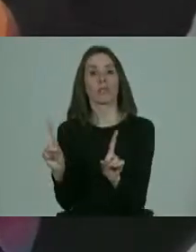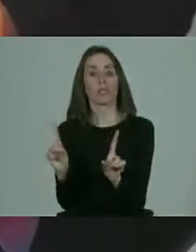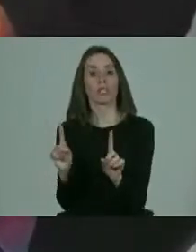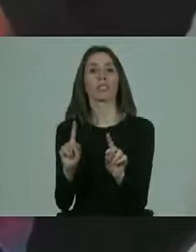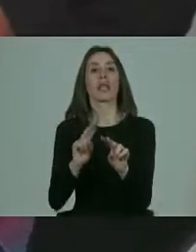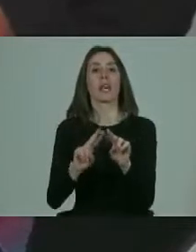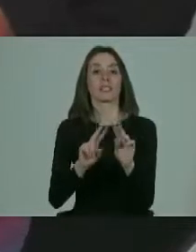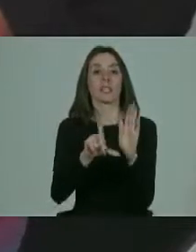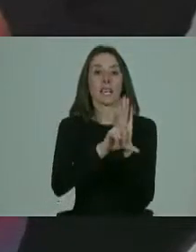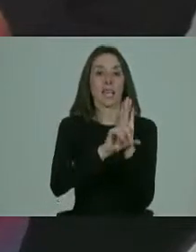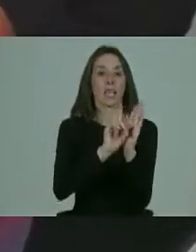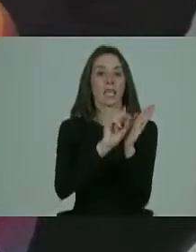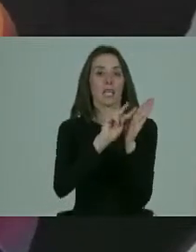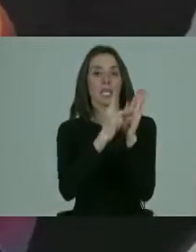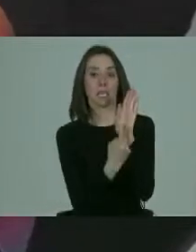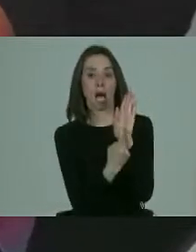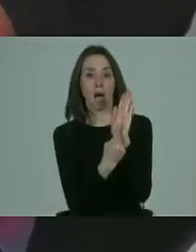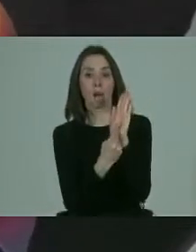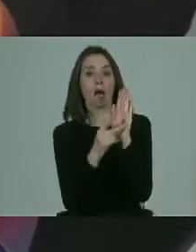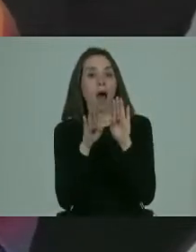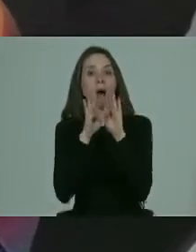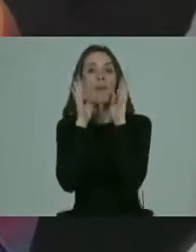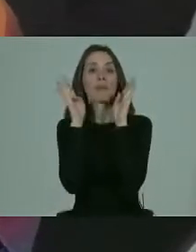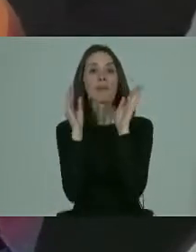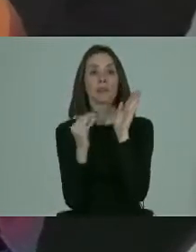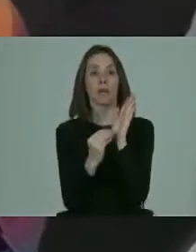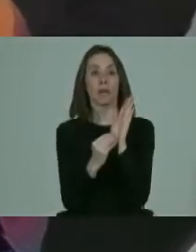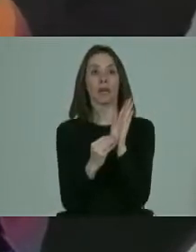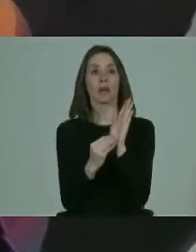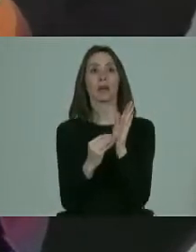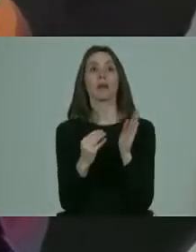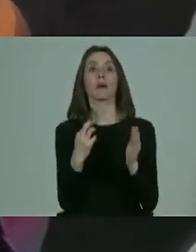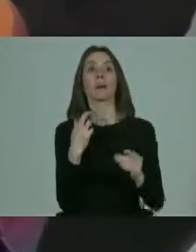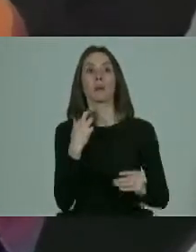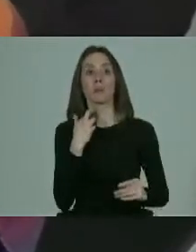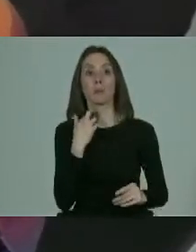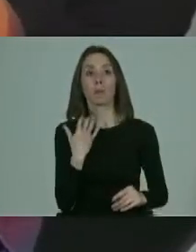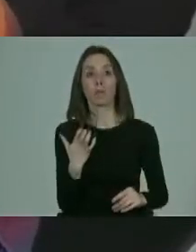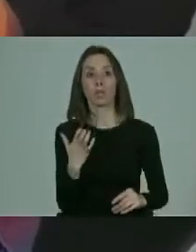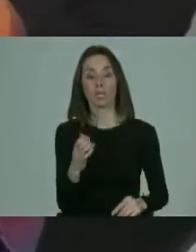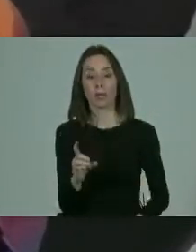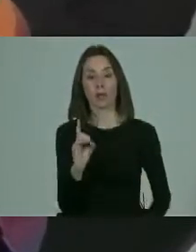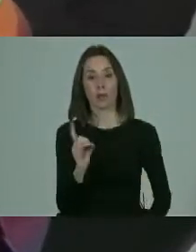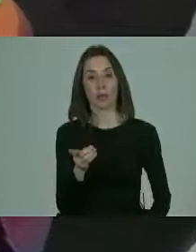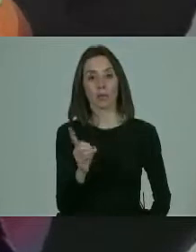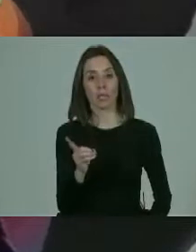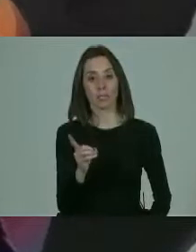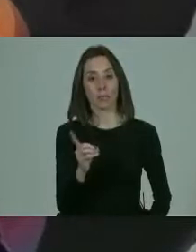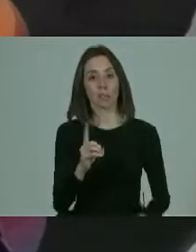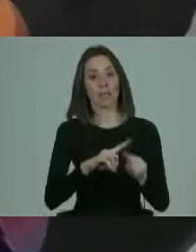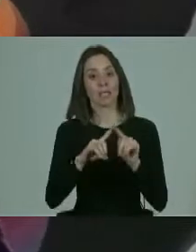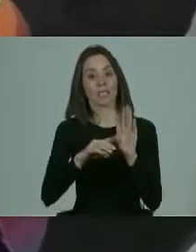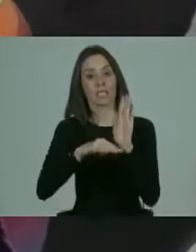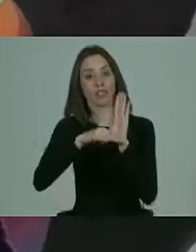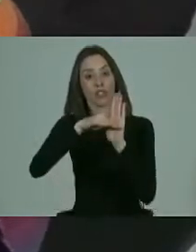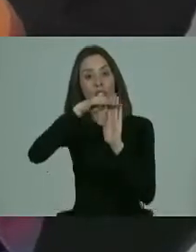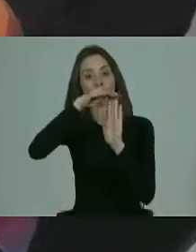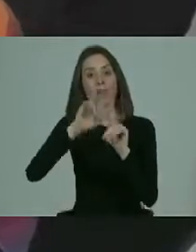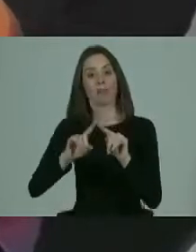legislar para actualizar para cambiar esa concepción entonces porque la discapacidad tiene diversos niveles y grados